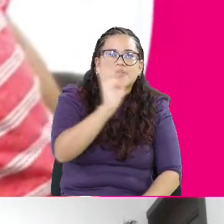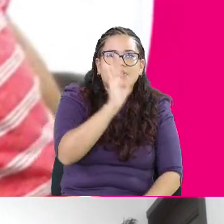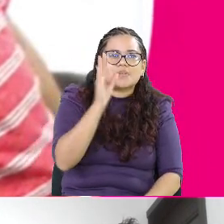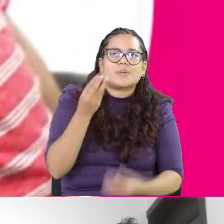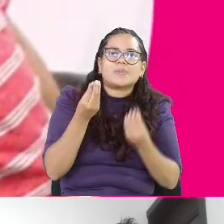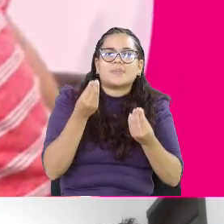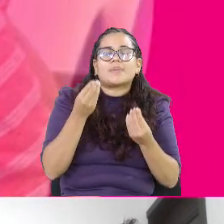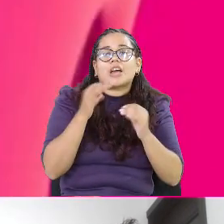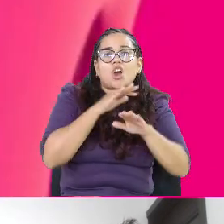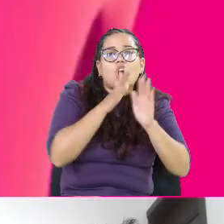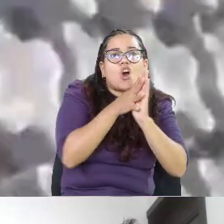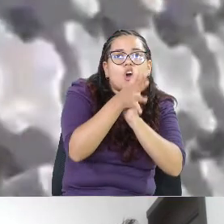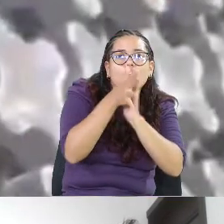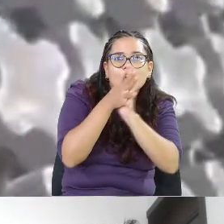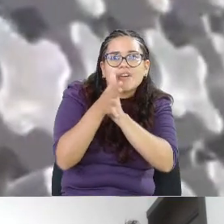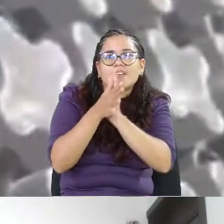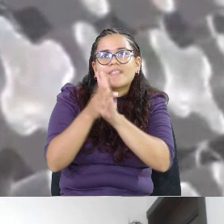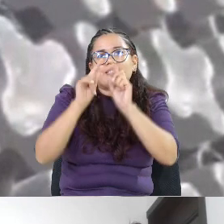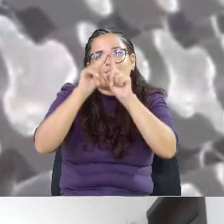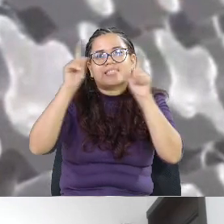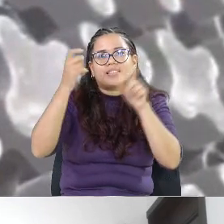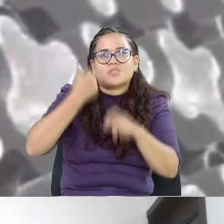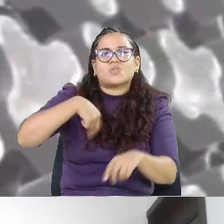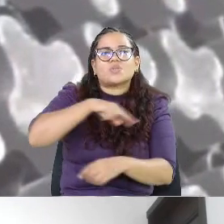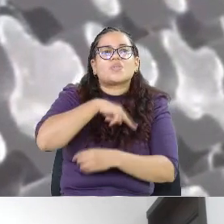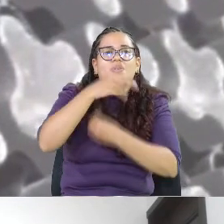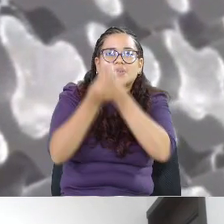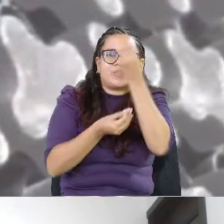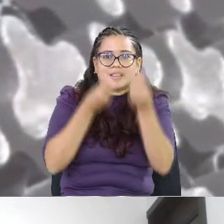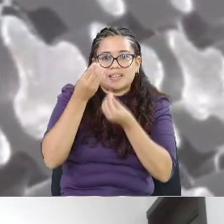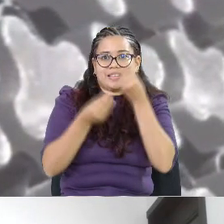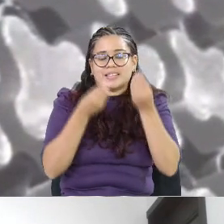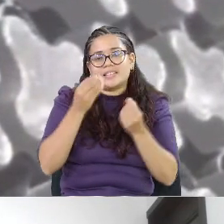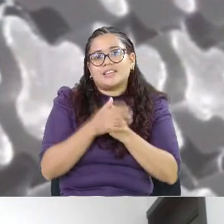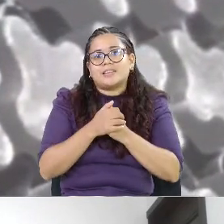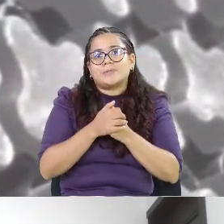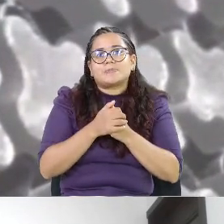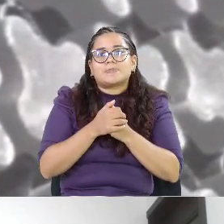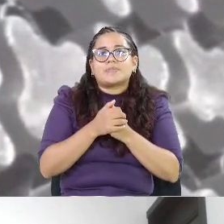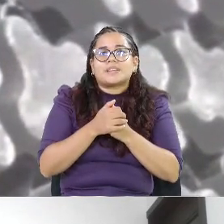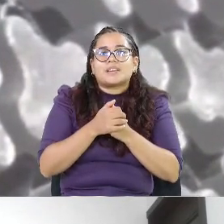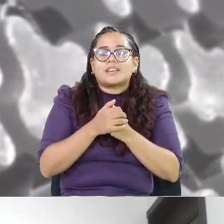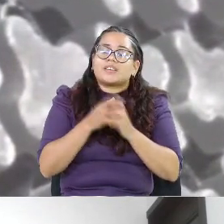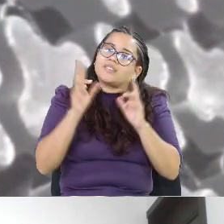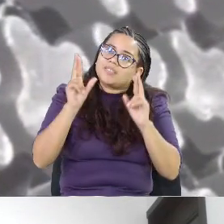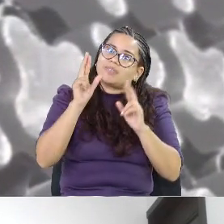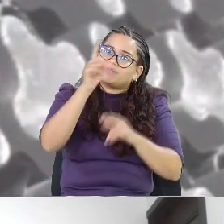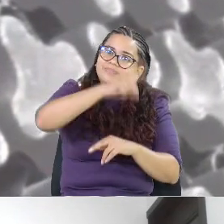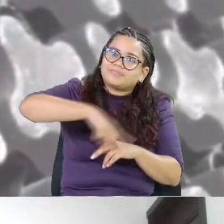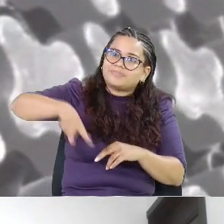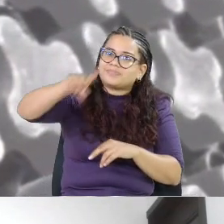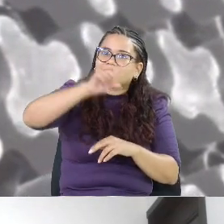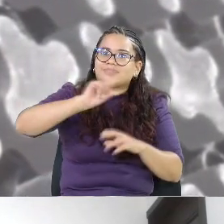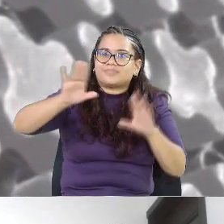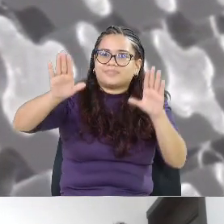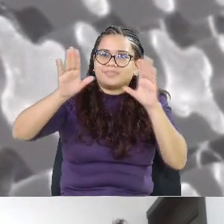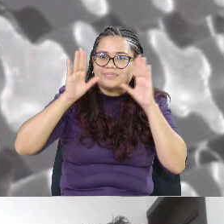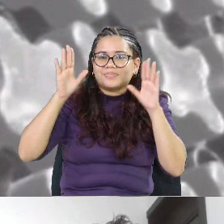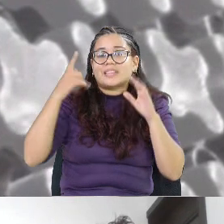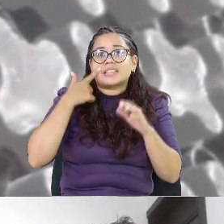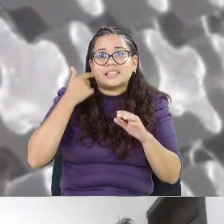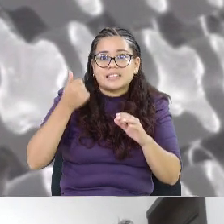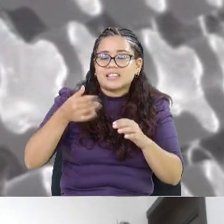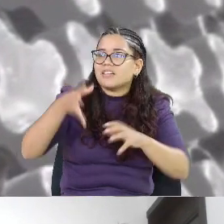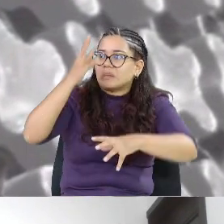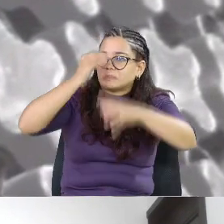un poquito sobre lo que nosotros hacemos y espero que se hayan llevado una muy buena